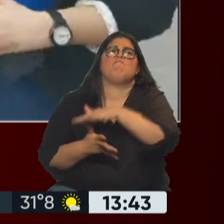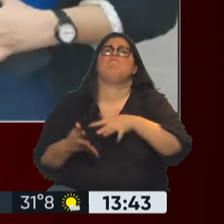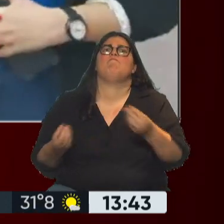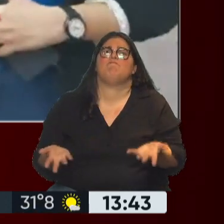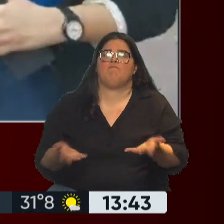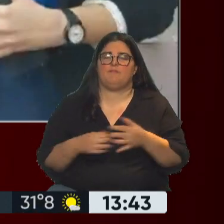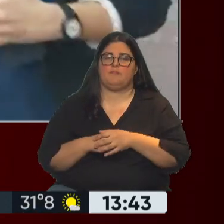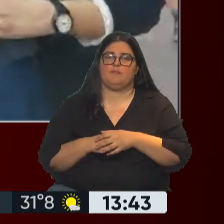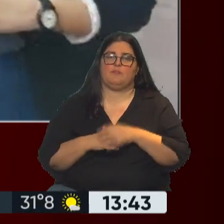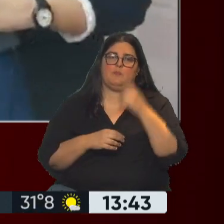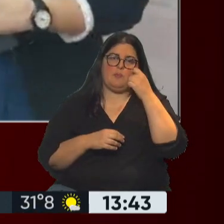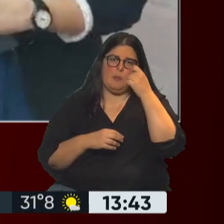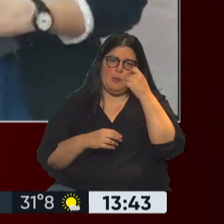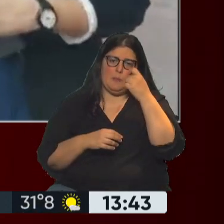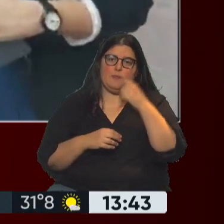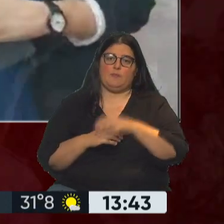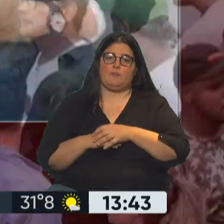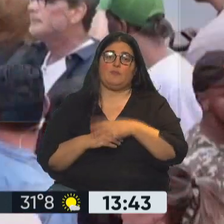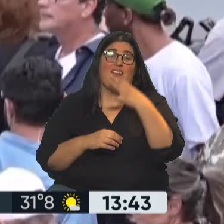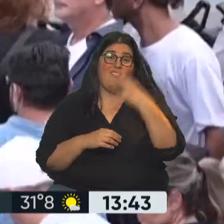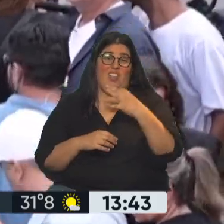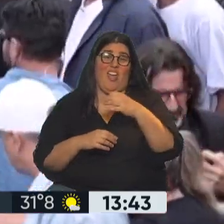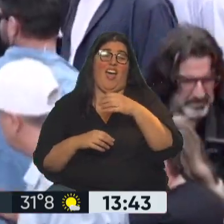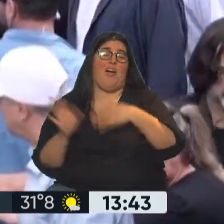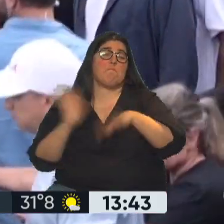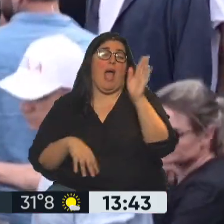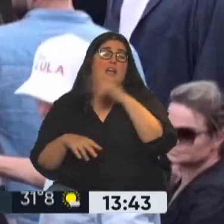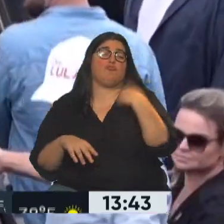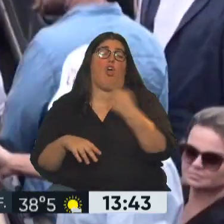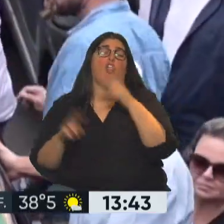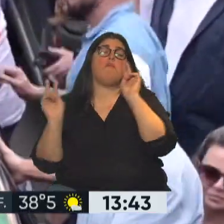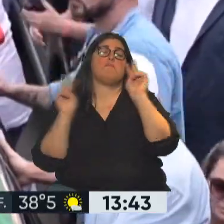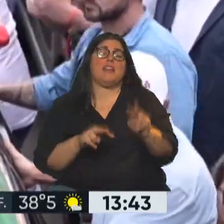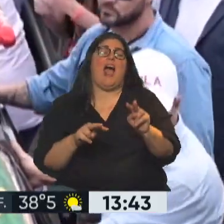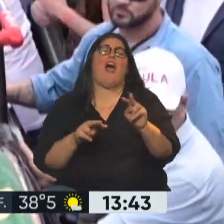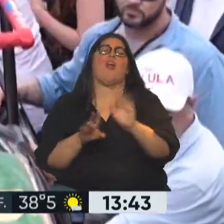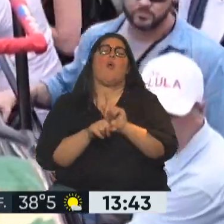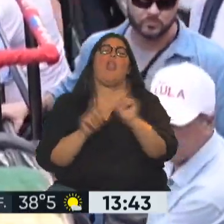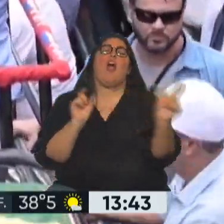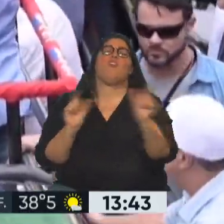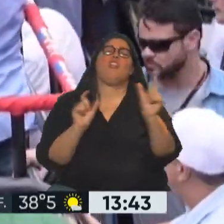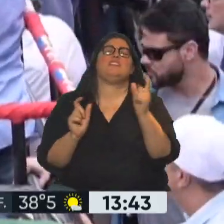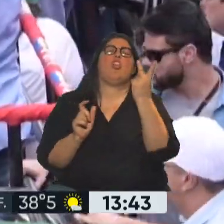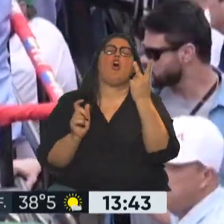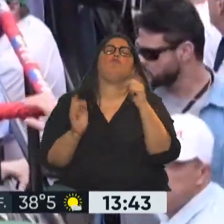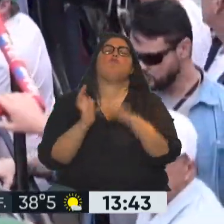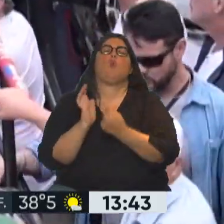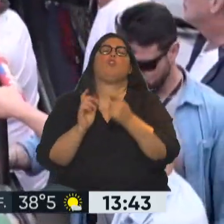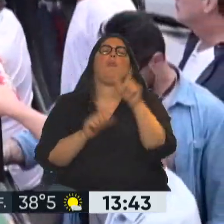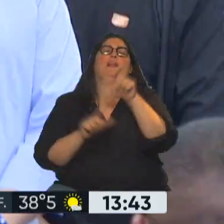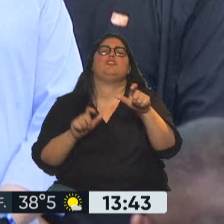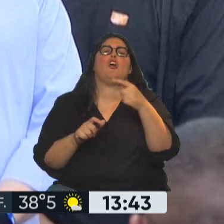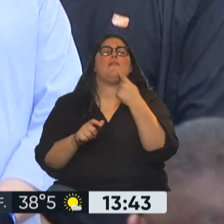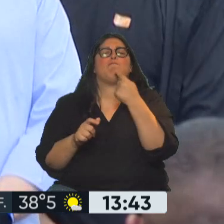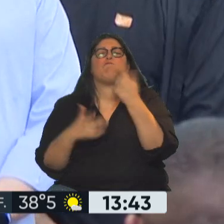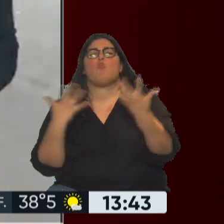Bueno, la mirada está muy puesta en el 2% de votos indecisos y también en el abstencionismo,